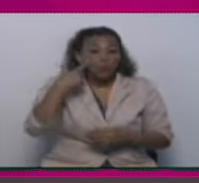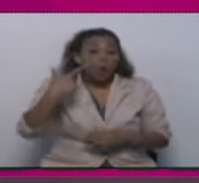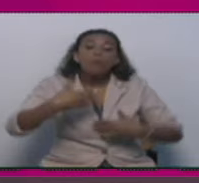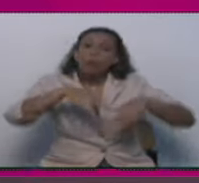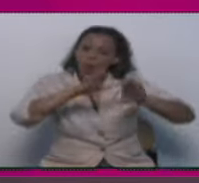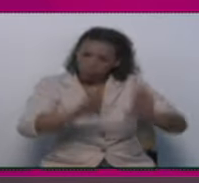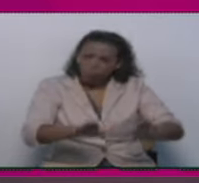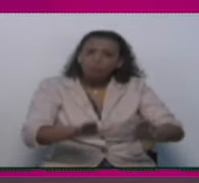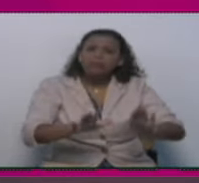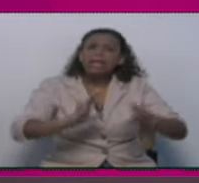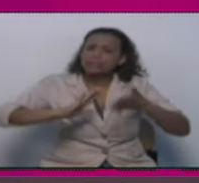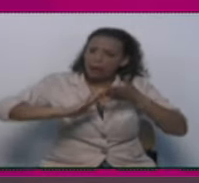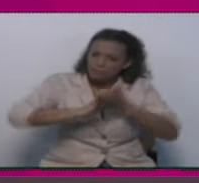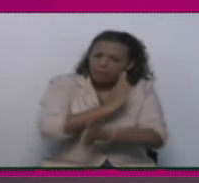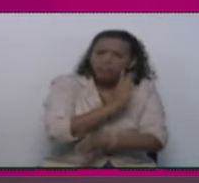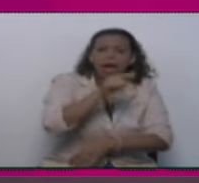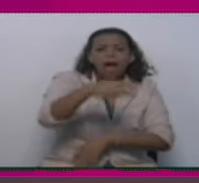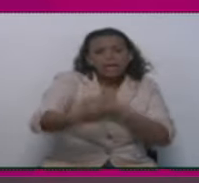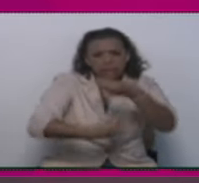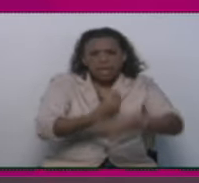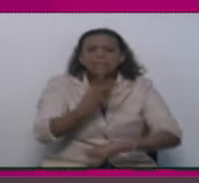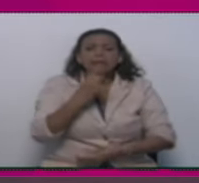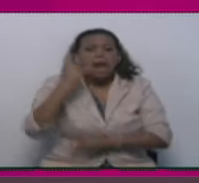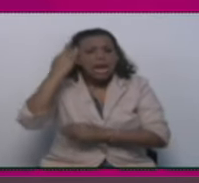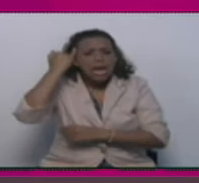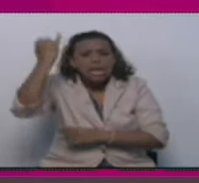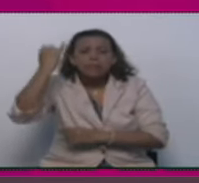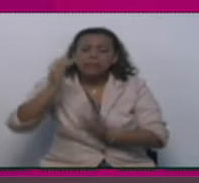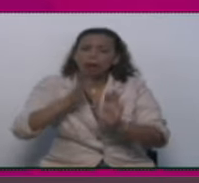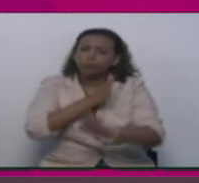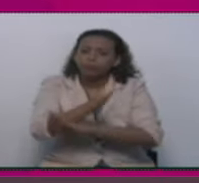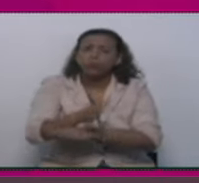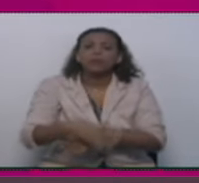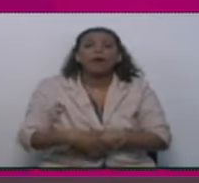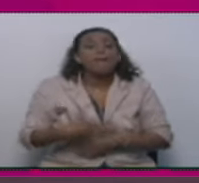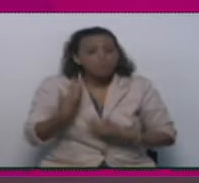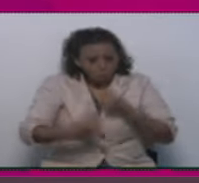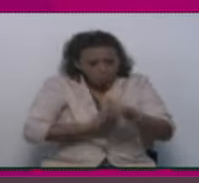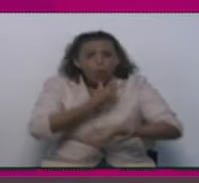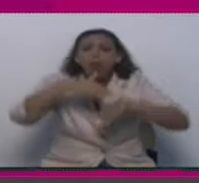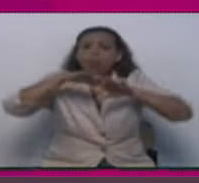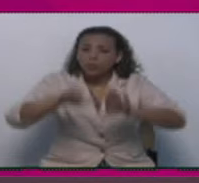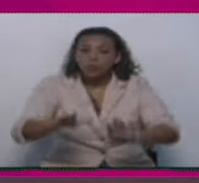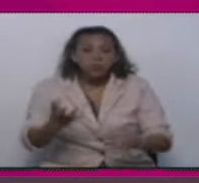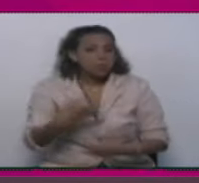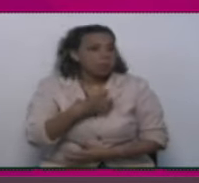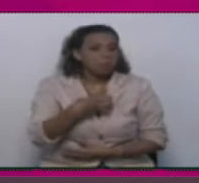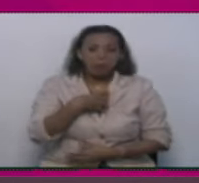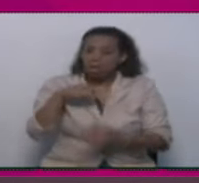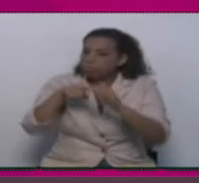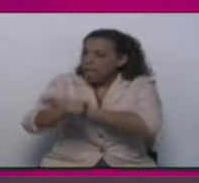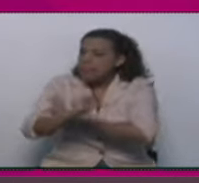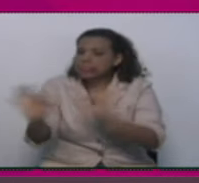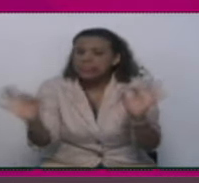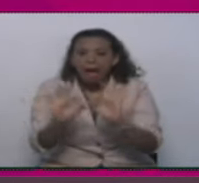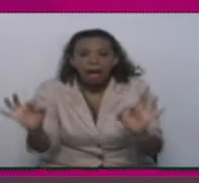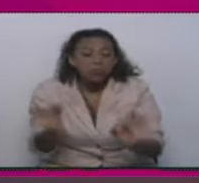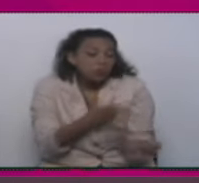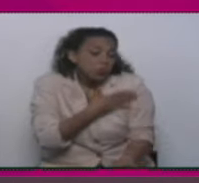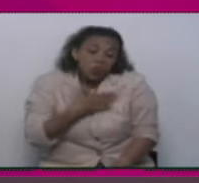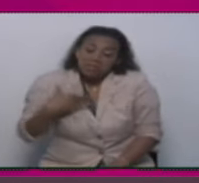detenido la masacre, el genocidio, y no pudieron, no